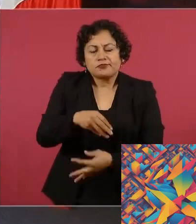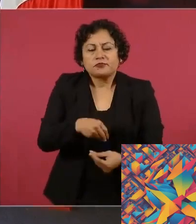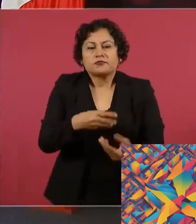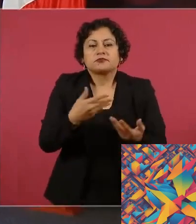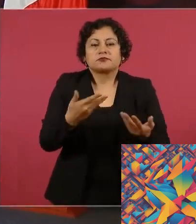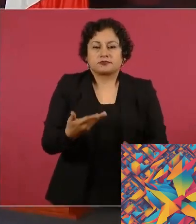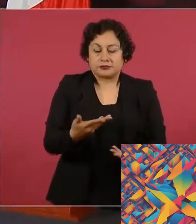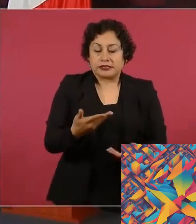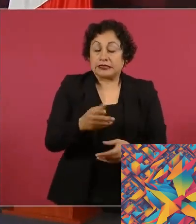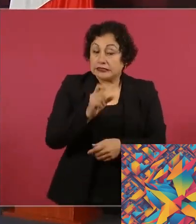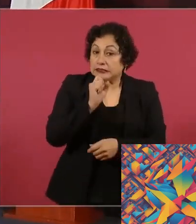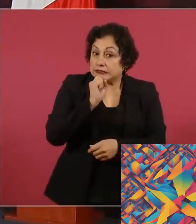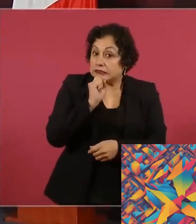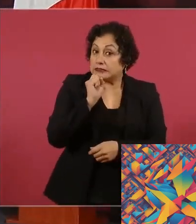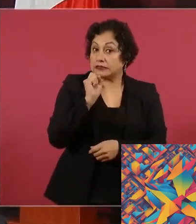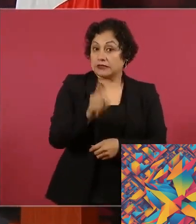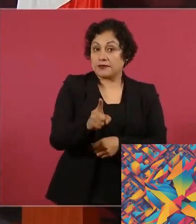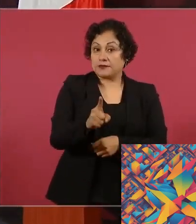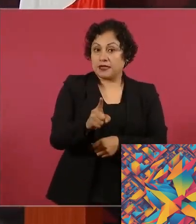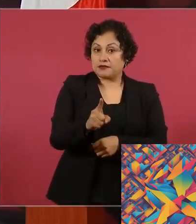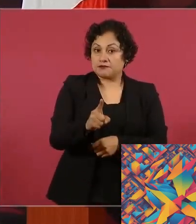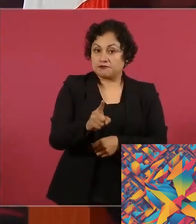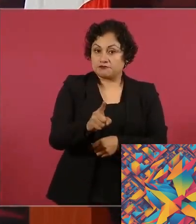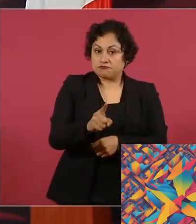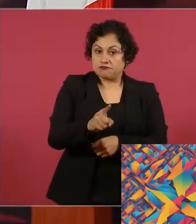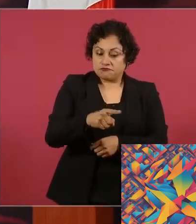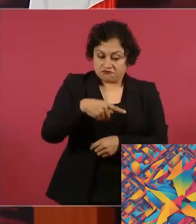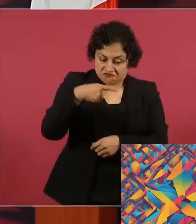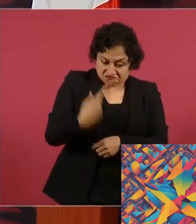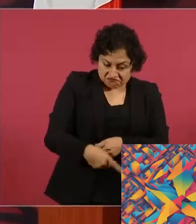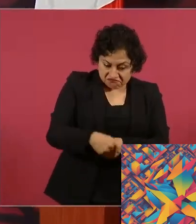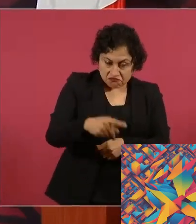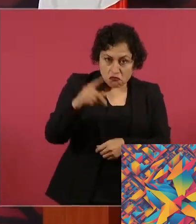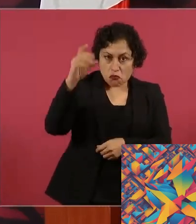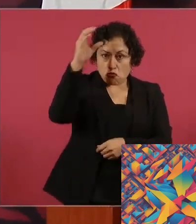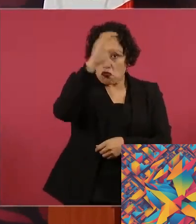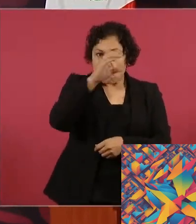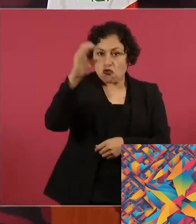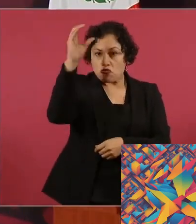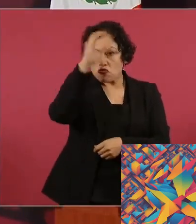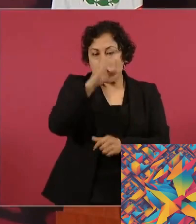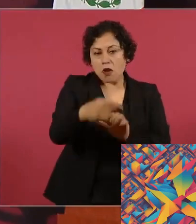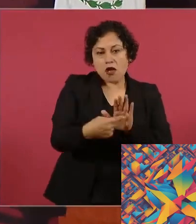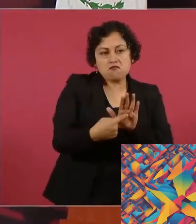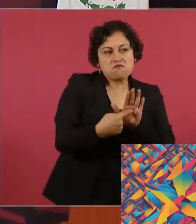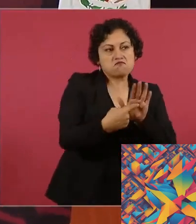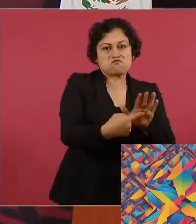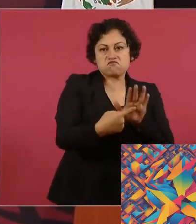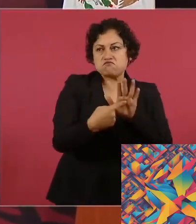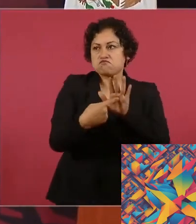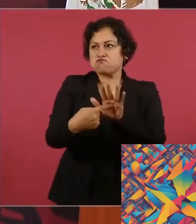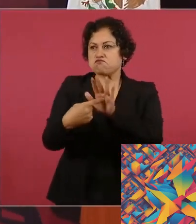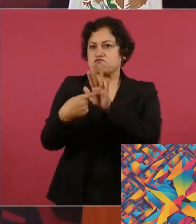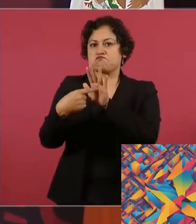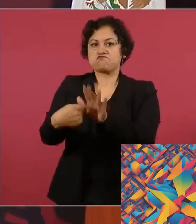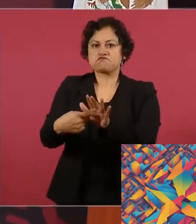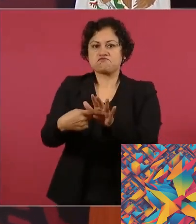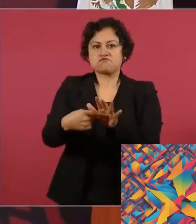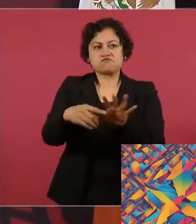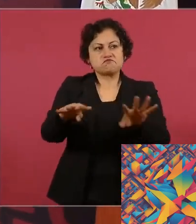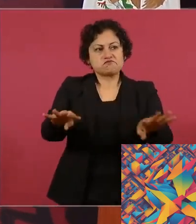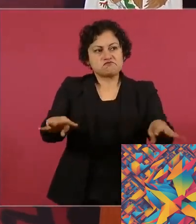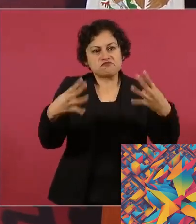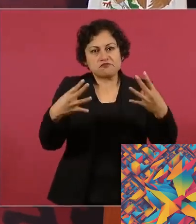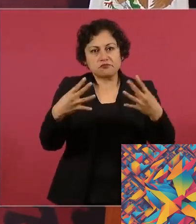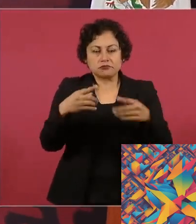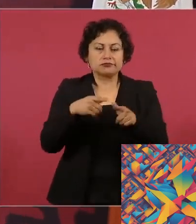fortalecimiento democrático y la justicia en favor del pueblo. AMLO, por su parte, ha sido acusado de intentar intervenir en el Poder